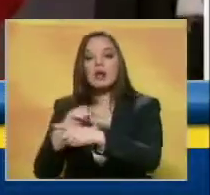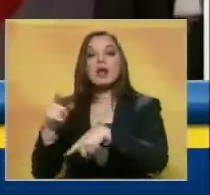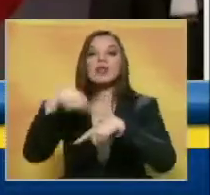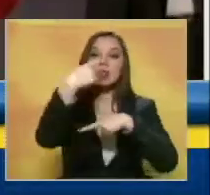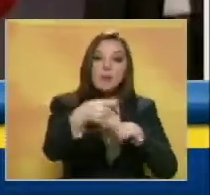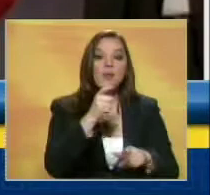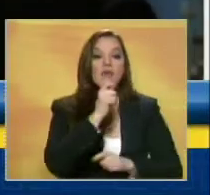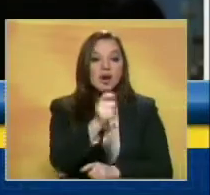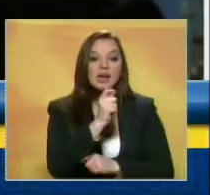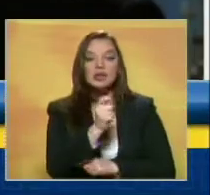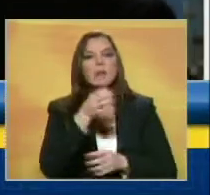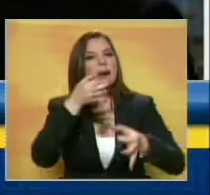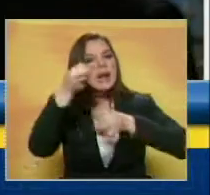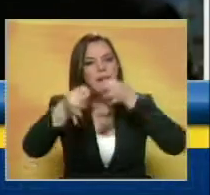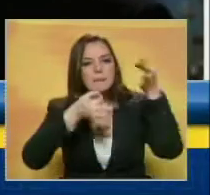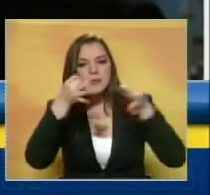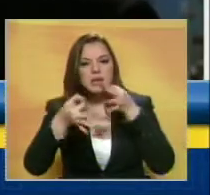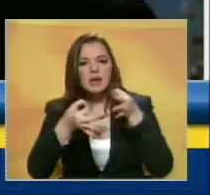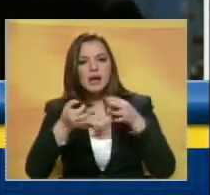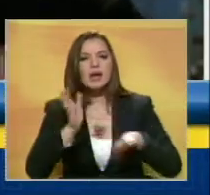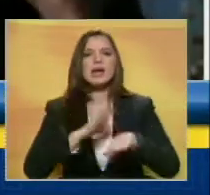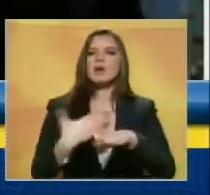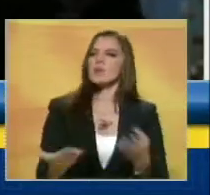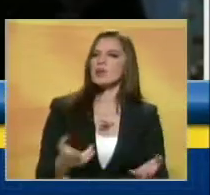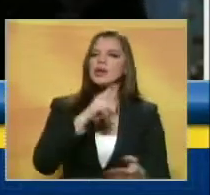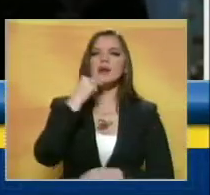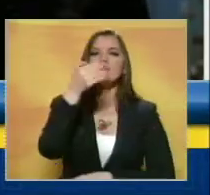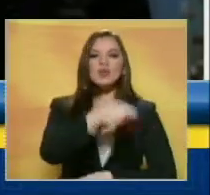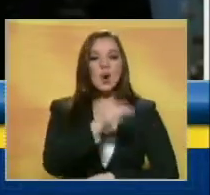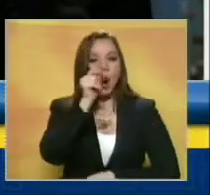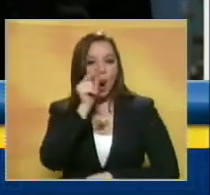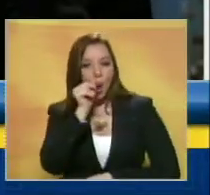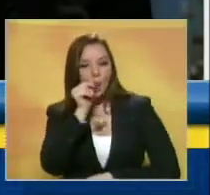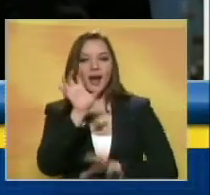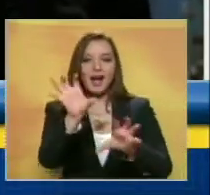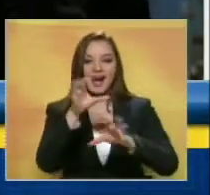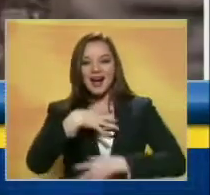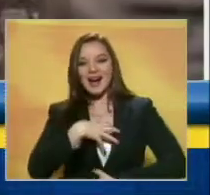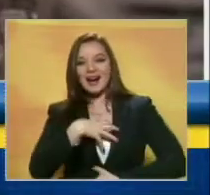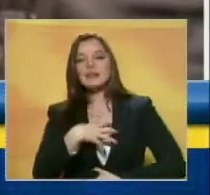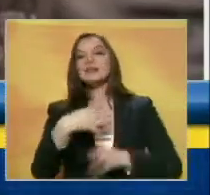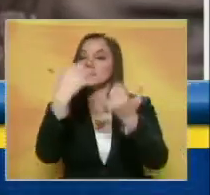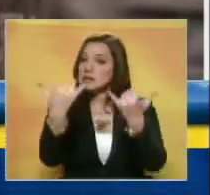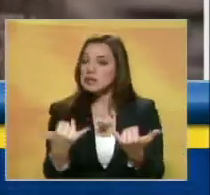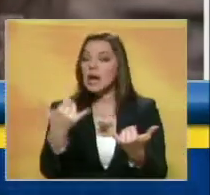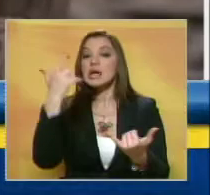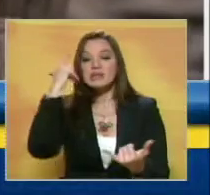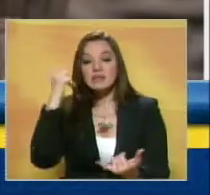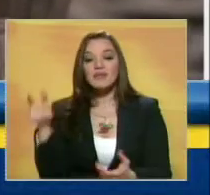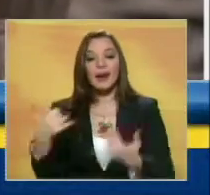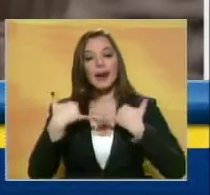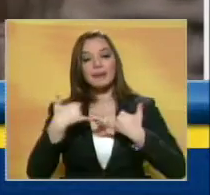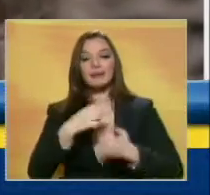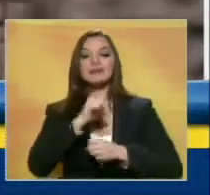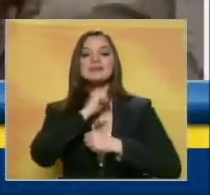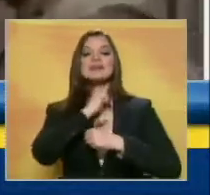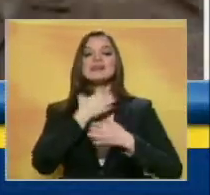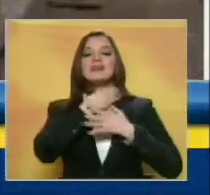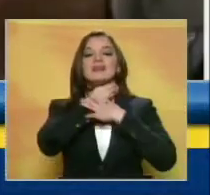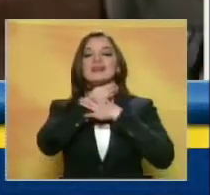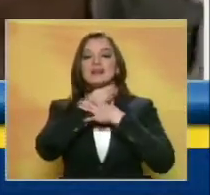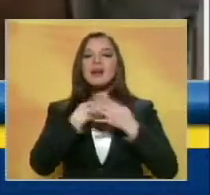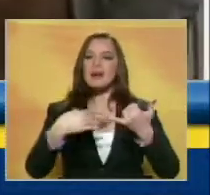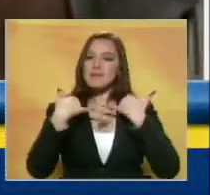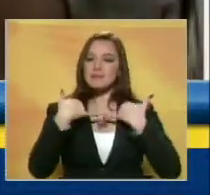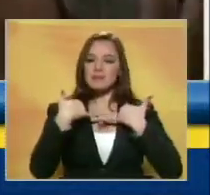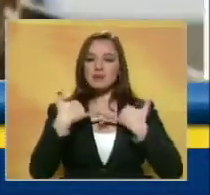las causas del fallecimiento de este prominente cómico y actor, pero desde ya se maneja el móvil del suicidio por asfixia,